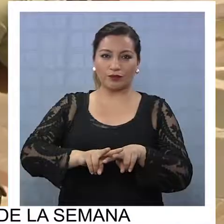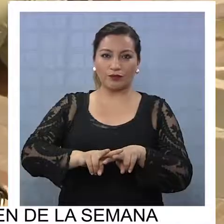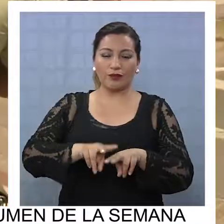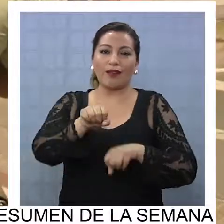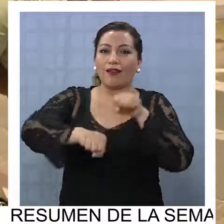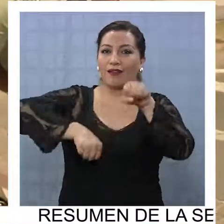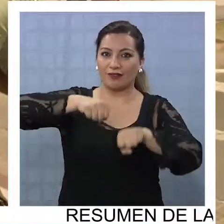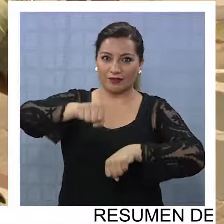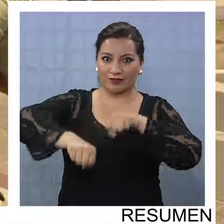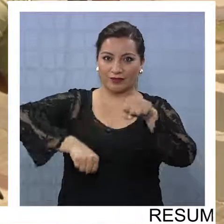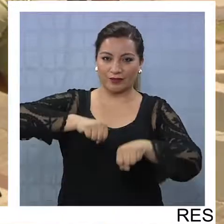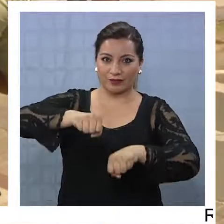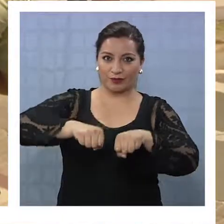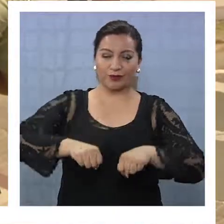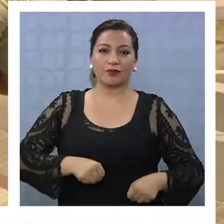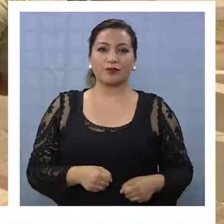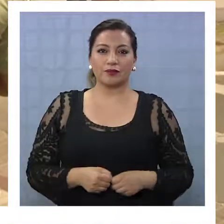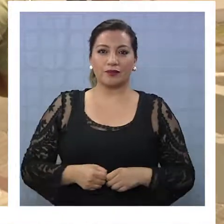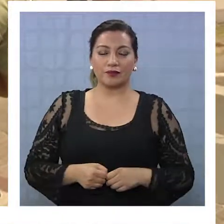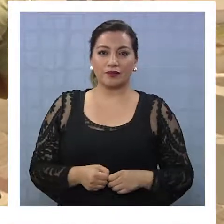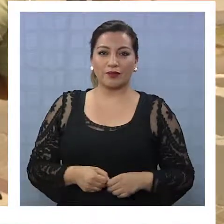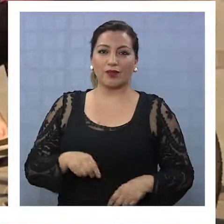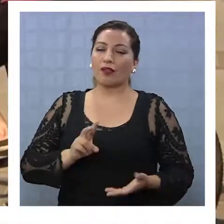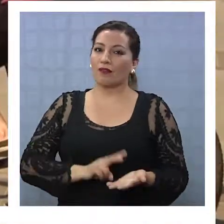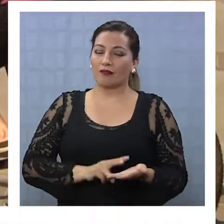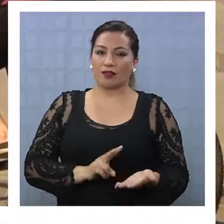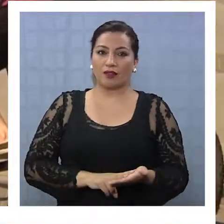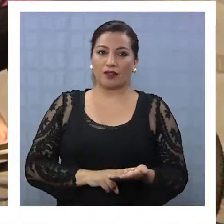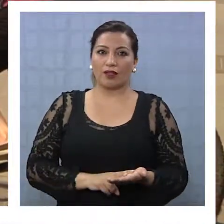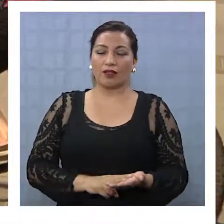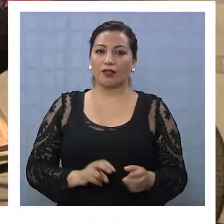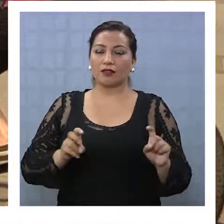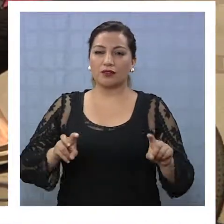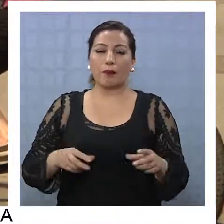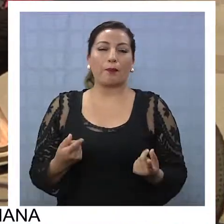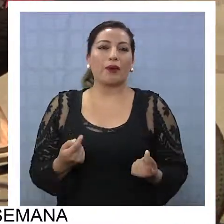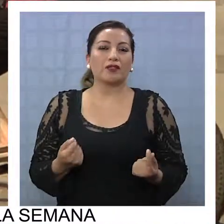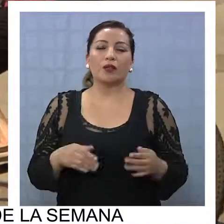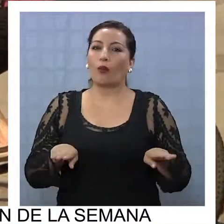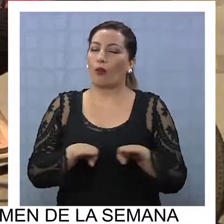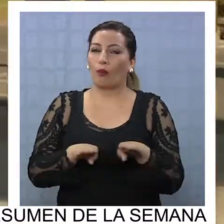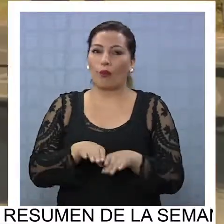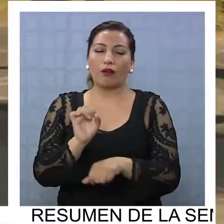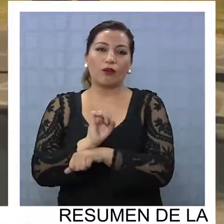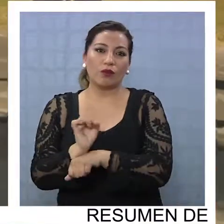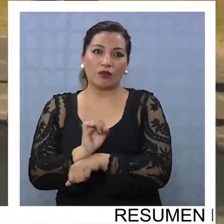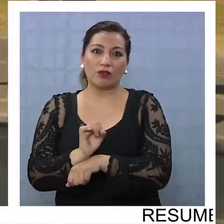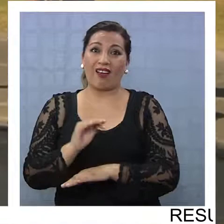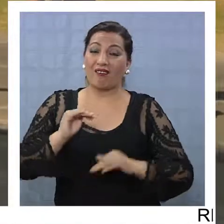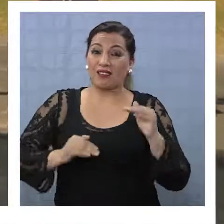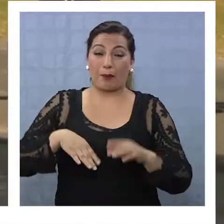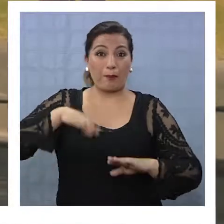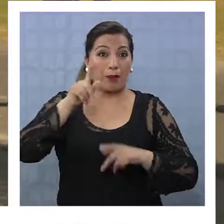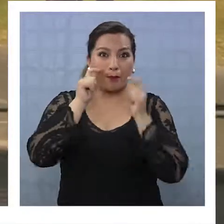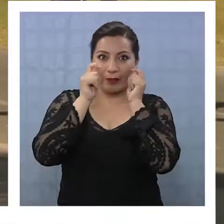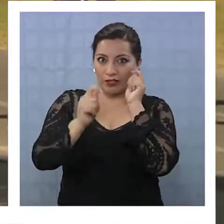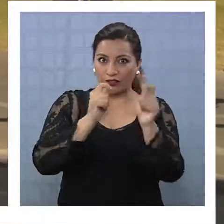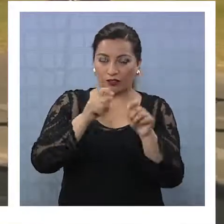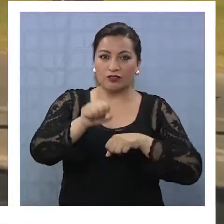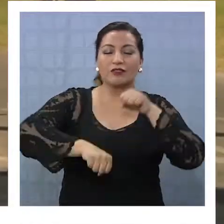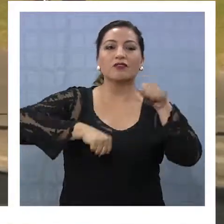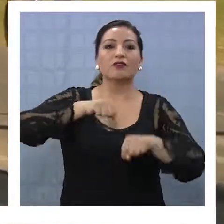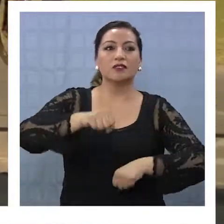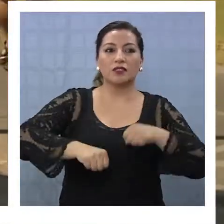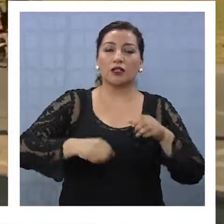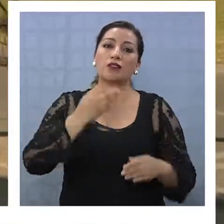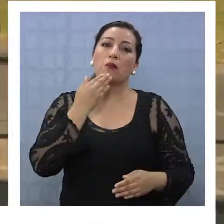la conducción de este medio de transporte, que en definitiva son parte de la carrocería del vehículo, que es más riesgoso andar en una bicicleta, pero